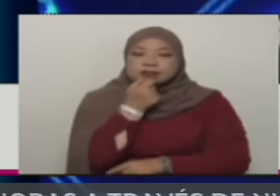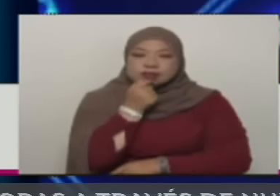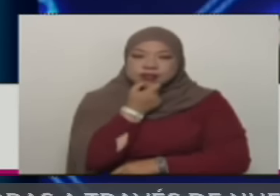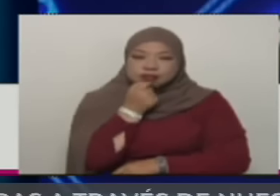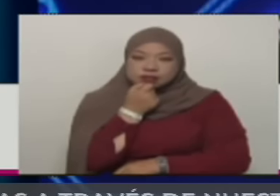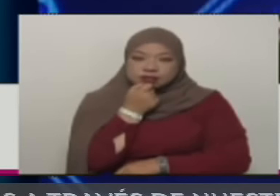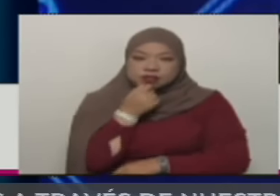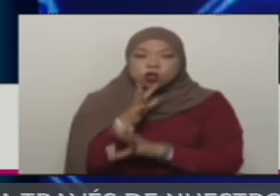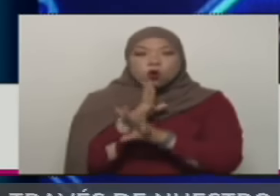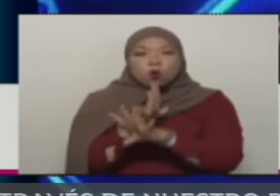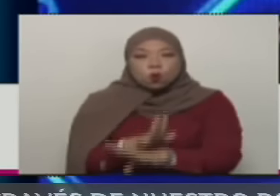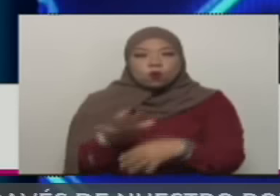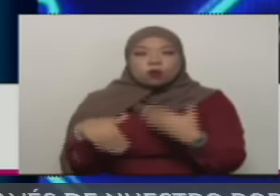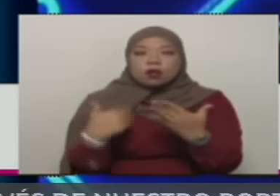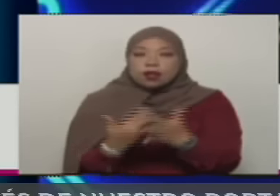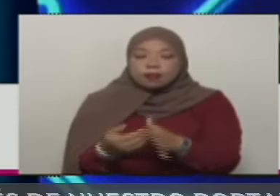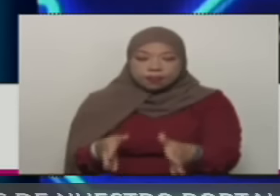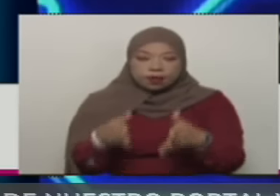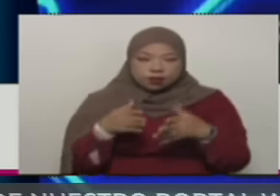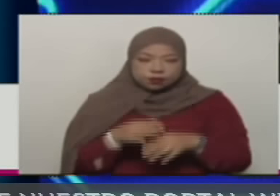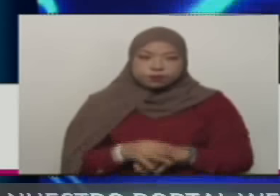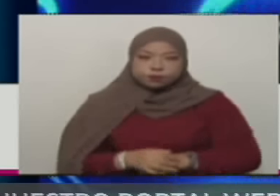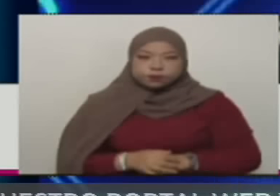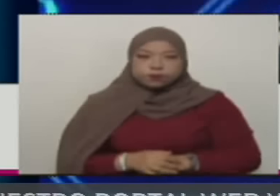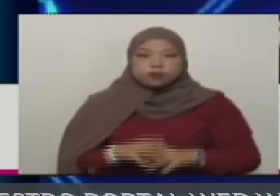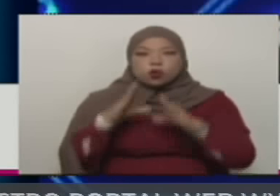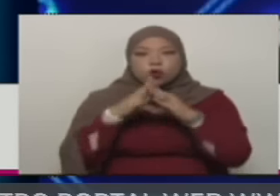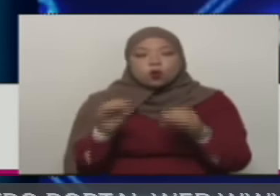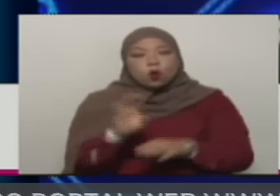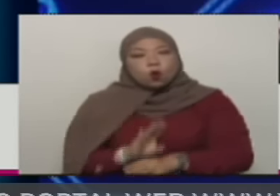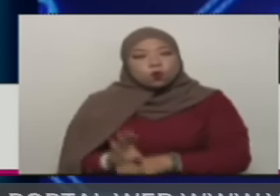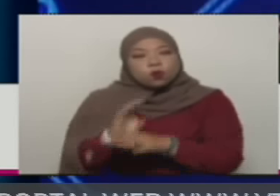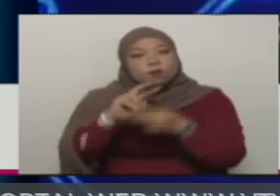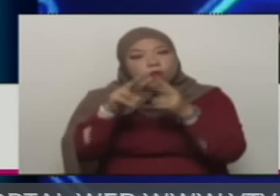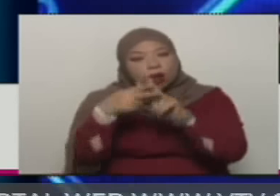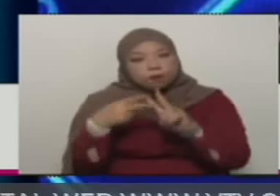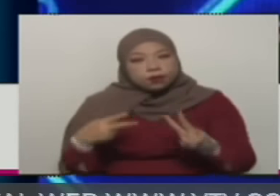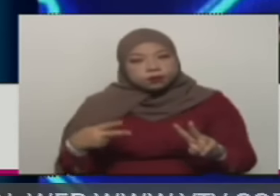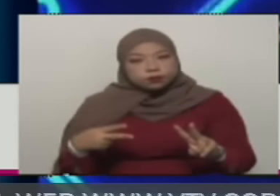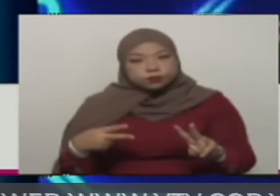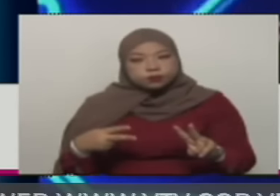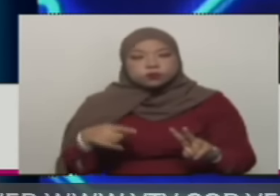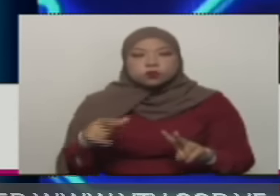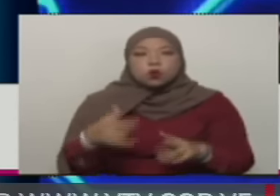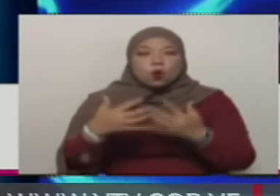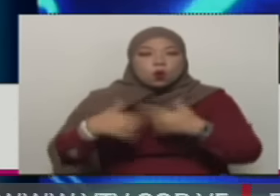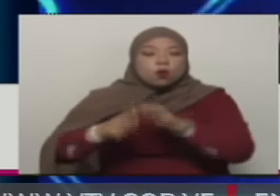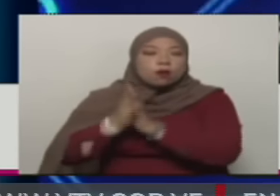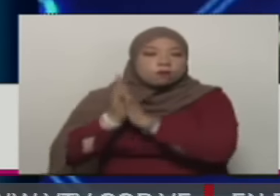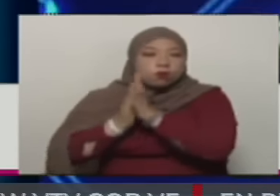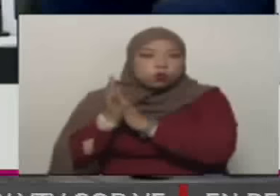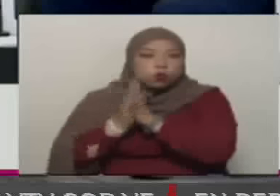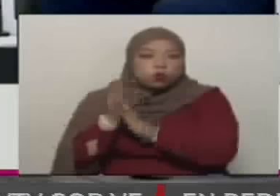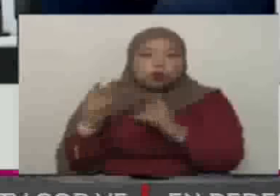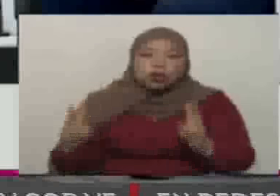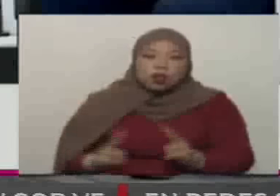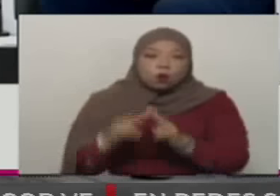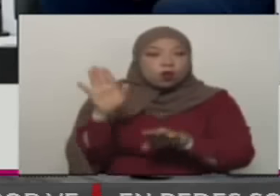Jugar, ganar, ganar. Que entre todos cuidemos la paz. Yo se lo decía a los empresarios en un encuentro que tuvimos hace